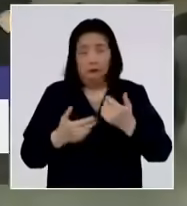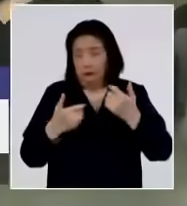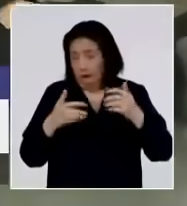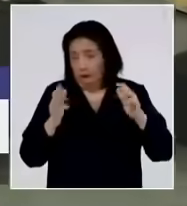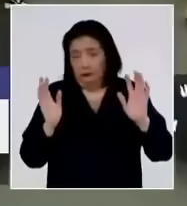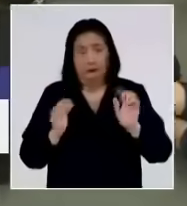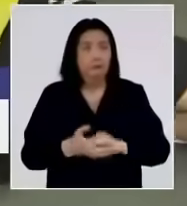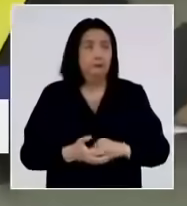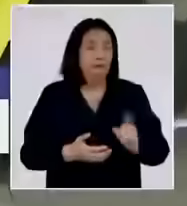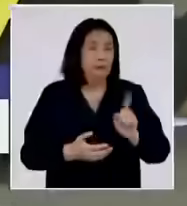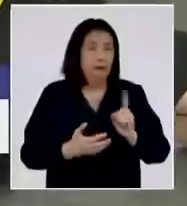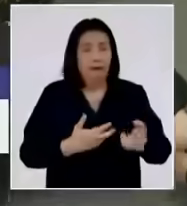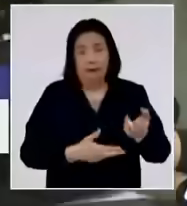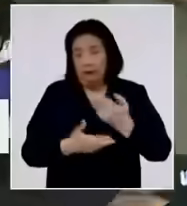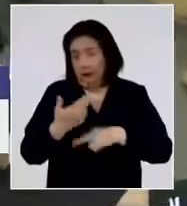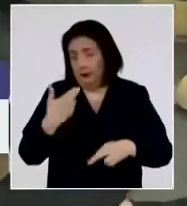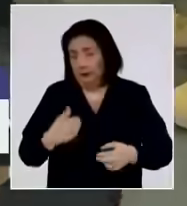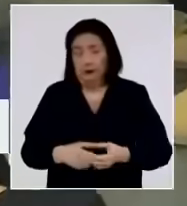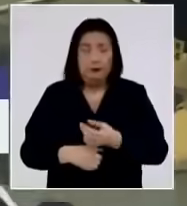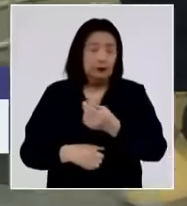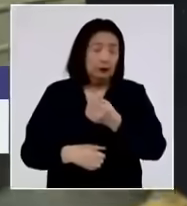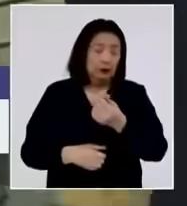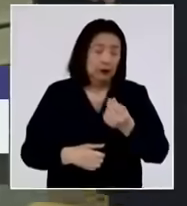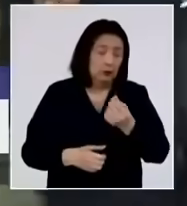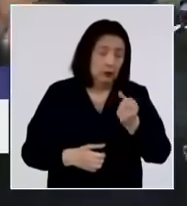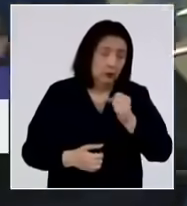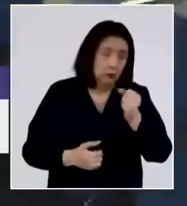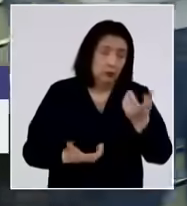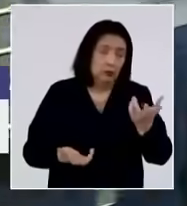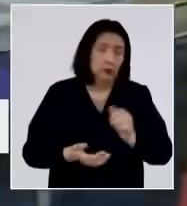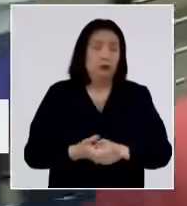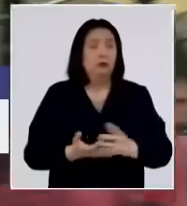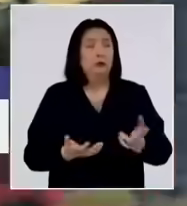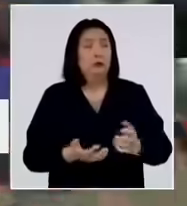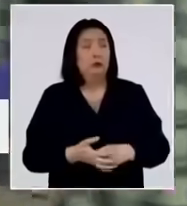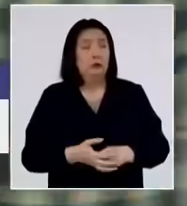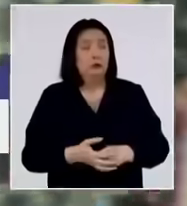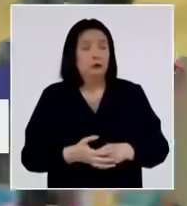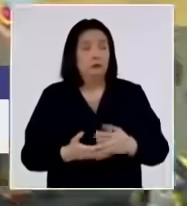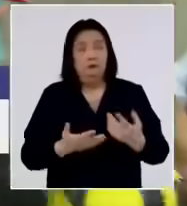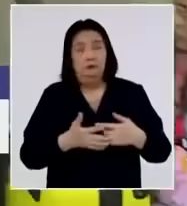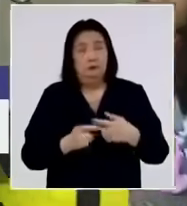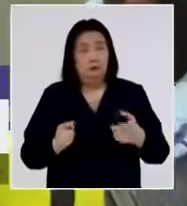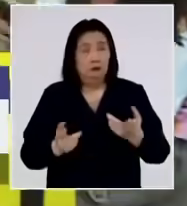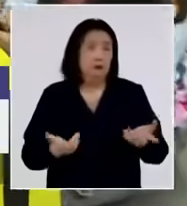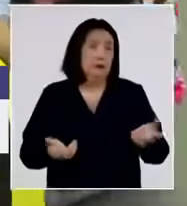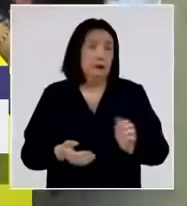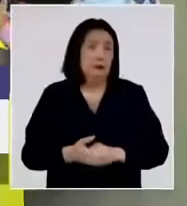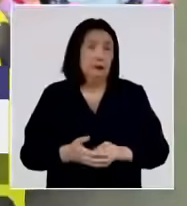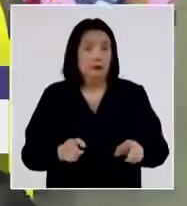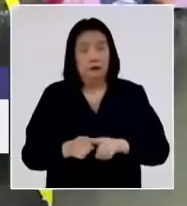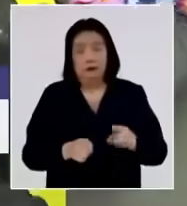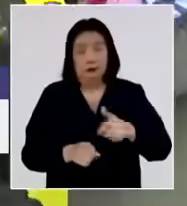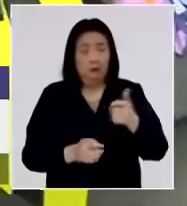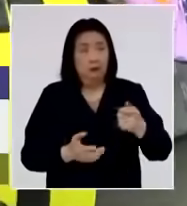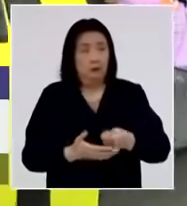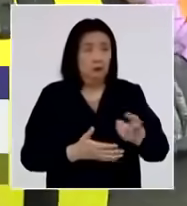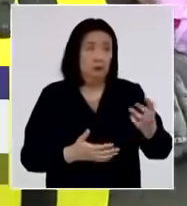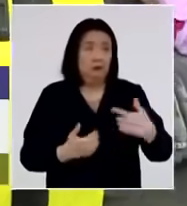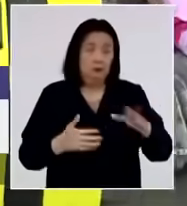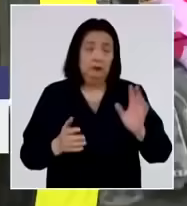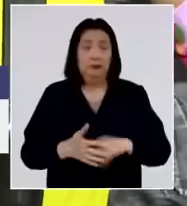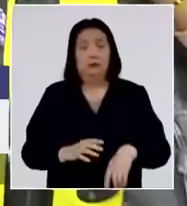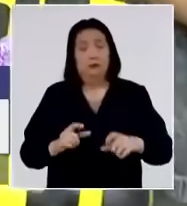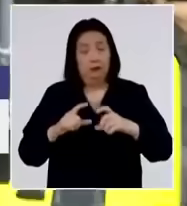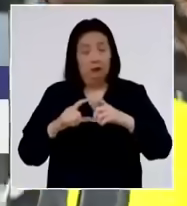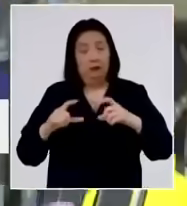para nada, para no volvernos con plata que no nos iba para allá, para Argentina, y además tuvimos que afrontar otros gastos, ni hablar de lo que gasté en la